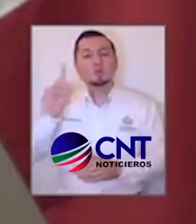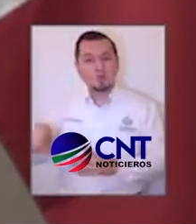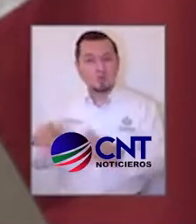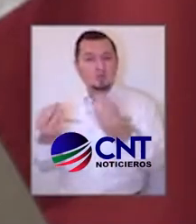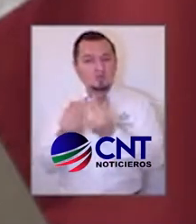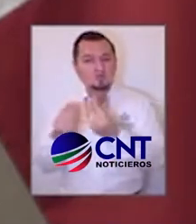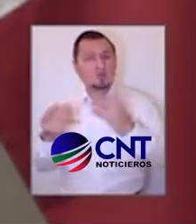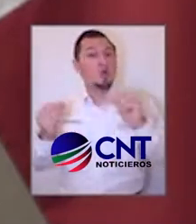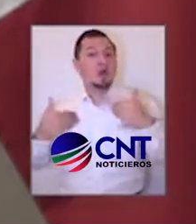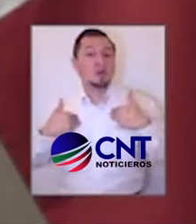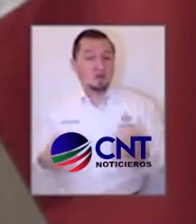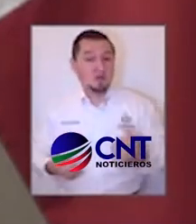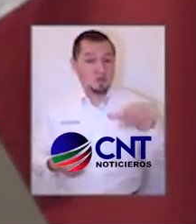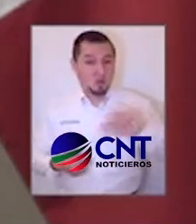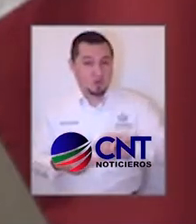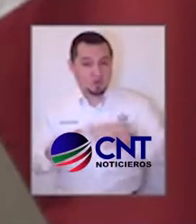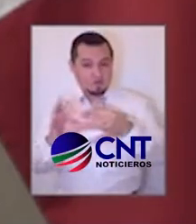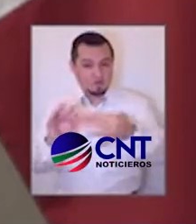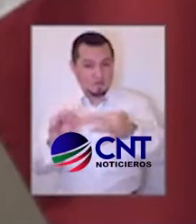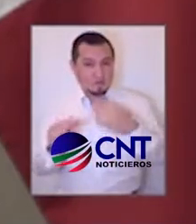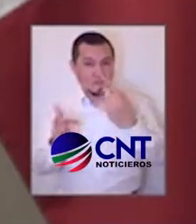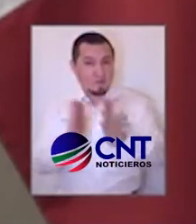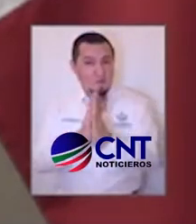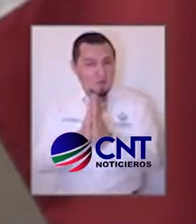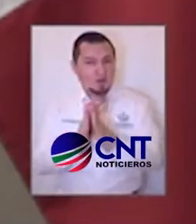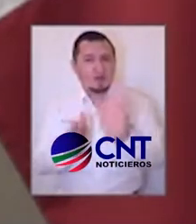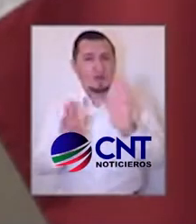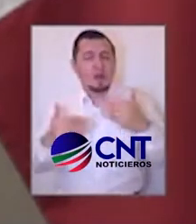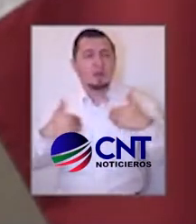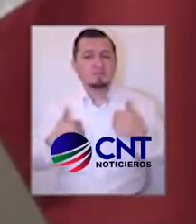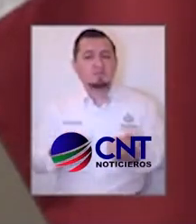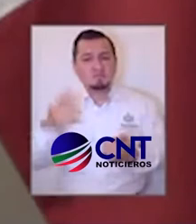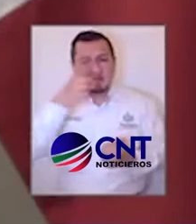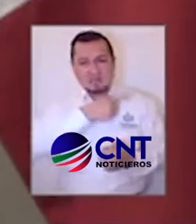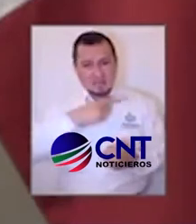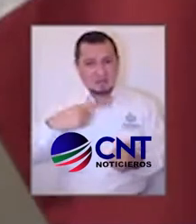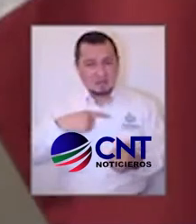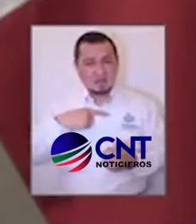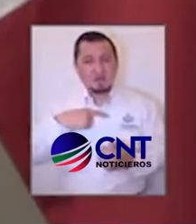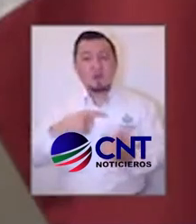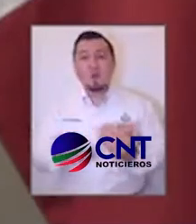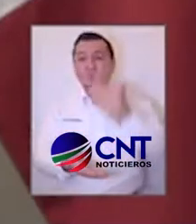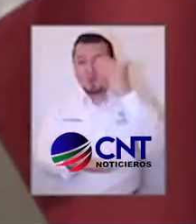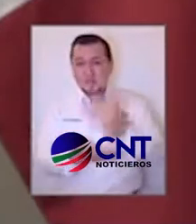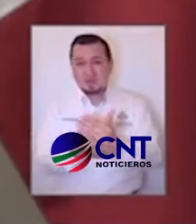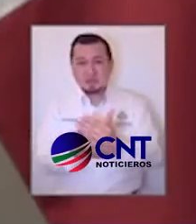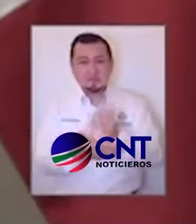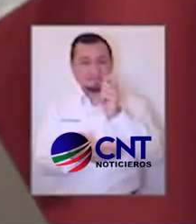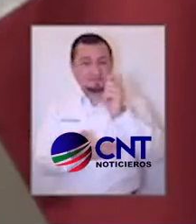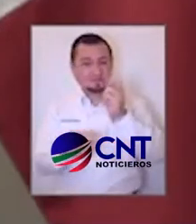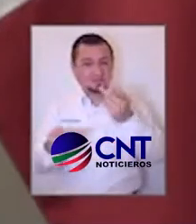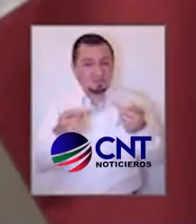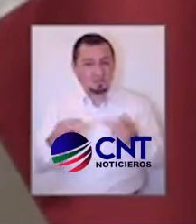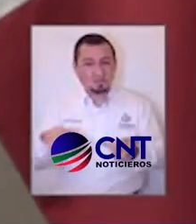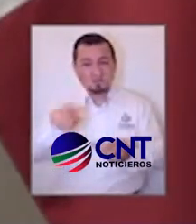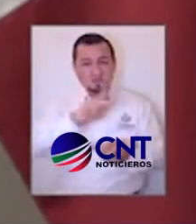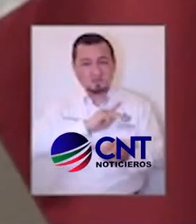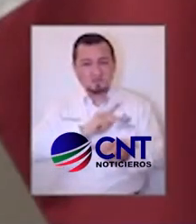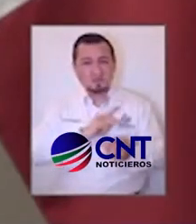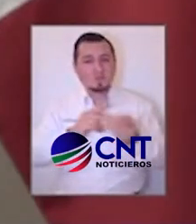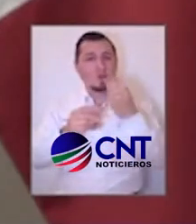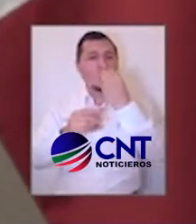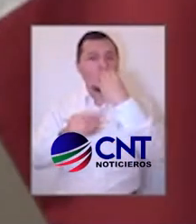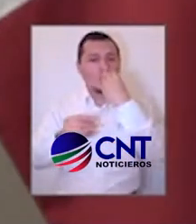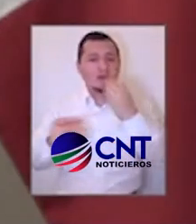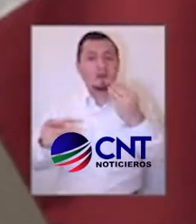manera irresponsable no hayan entendido el mensaje que hoy estamos dando. En ese sentido, lo que decimos es, al suspender las actividades,